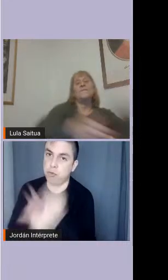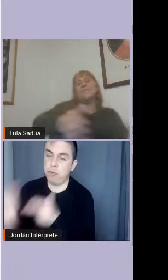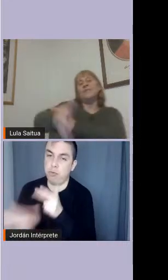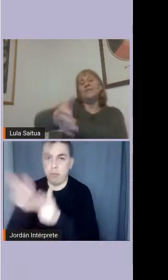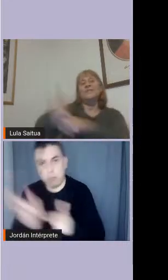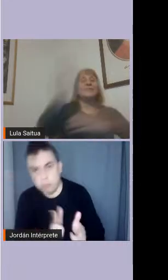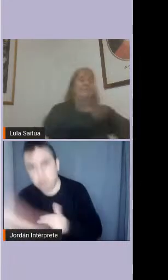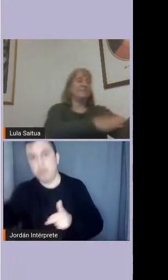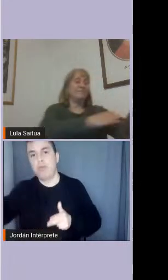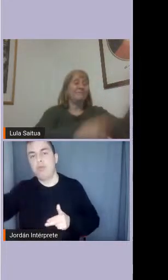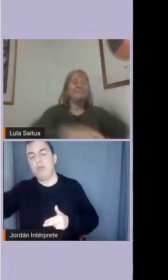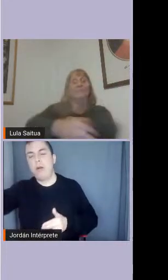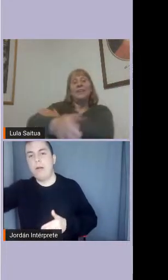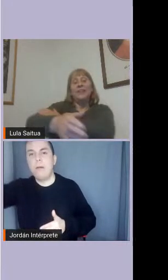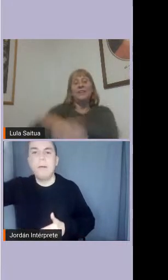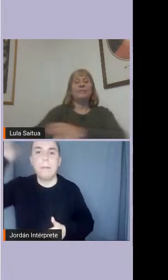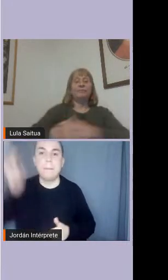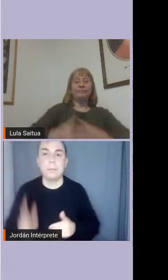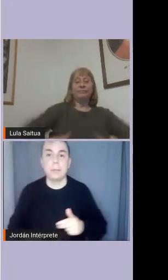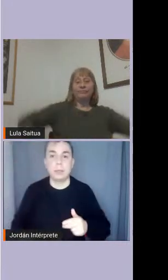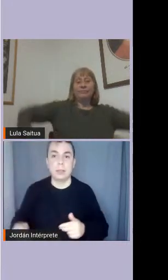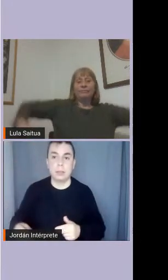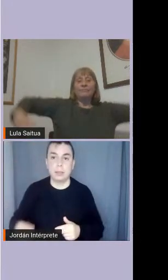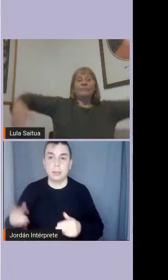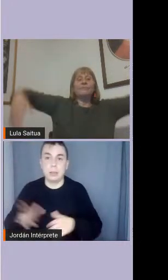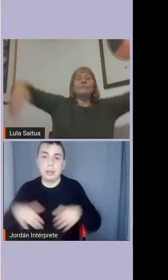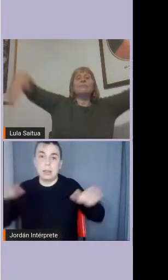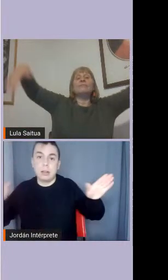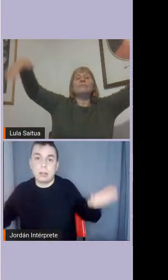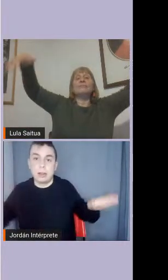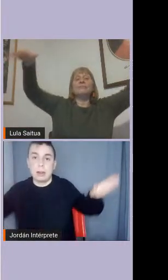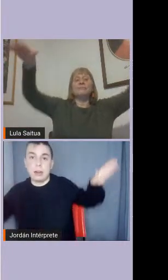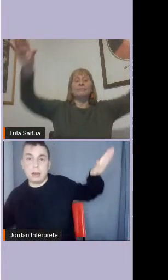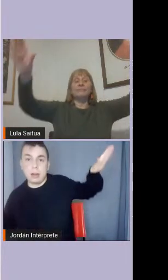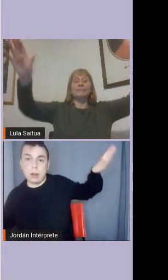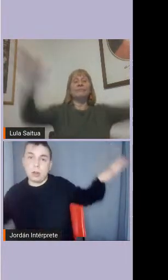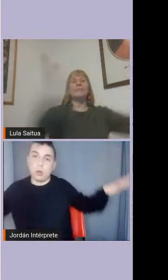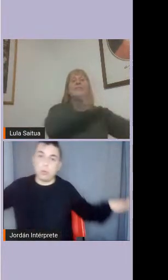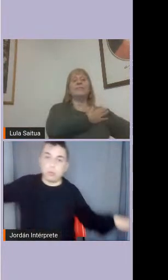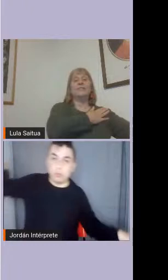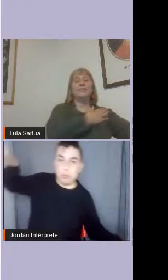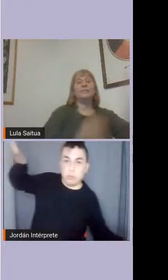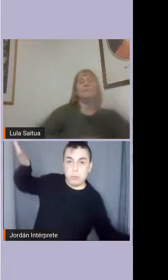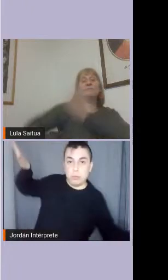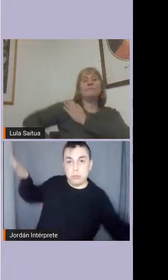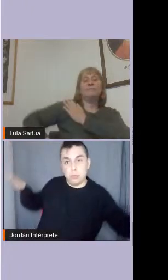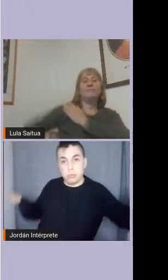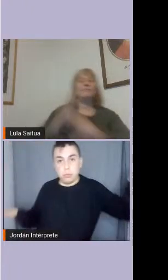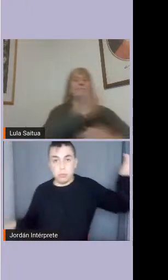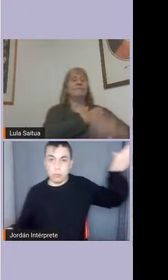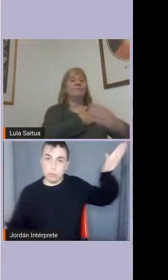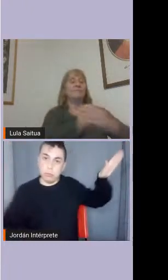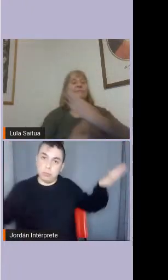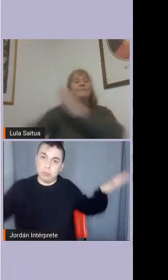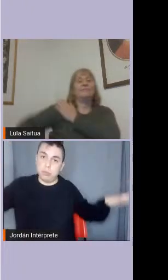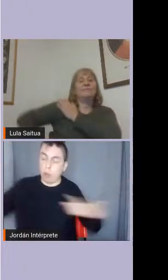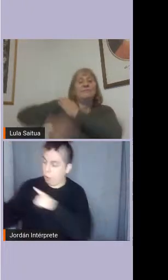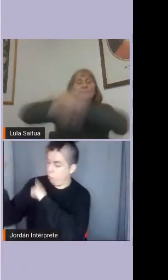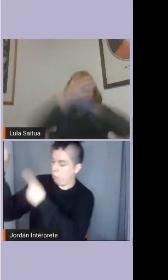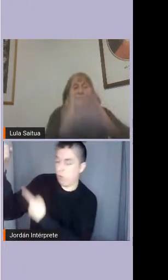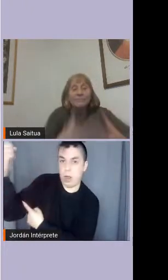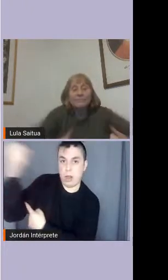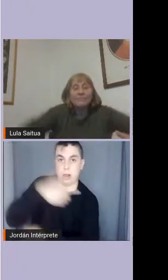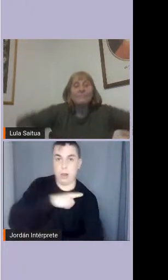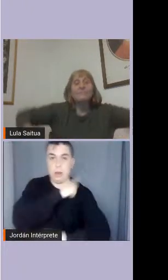la estación. En el tren, alas de acero y fuerza gigante,